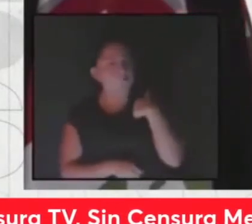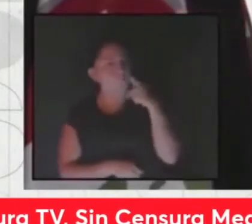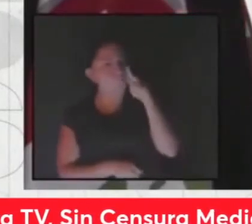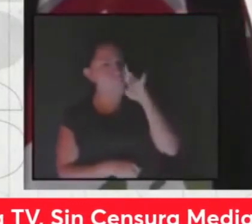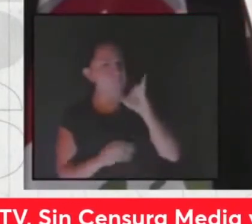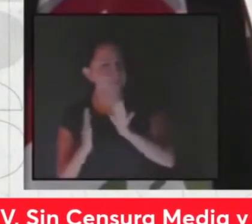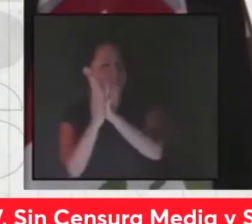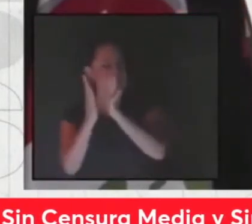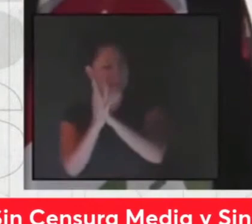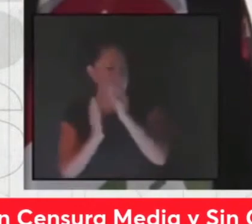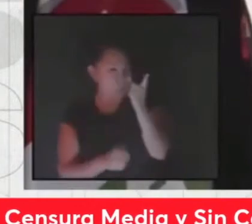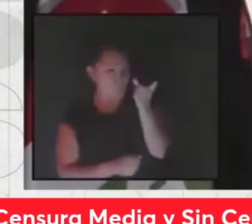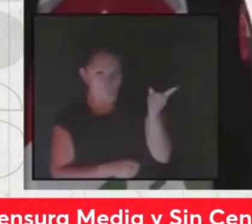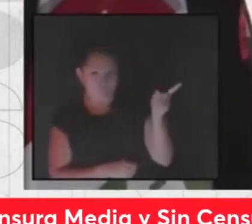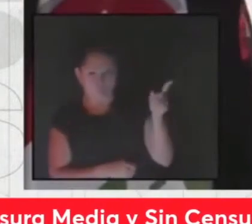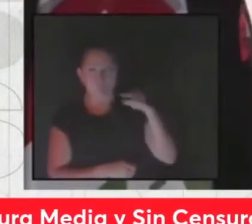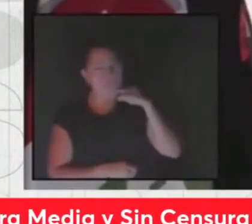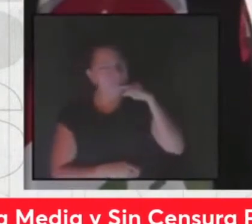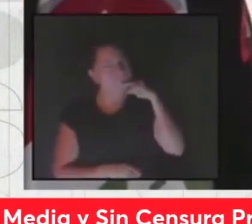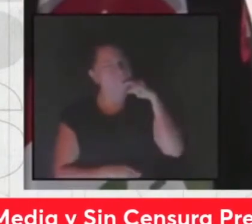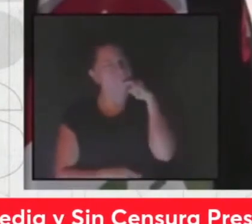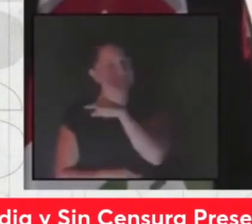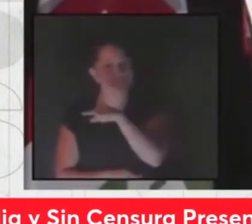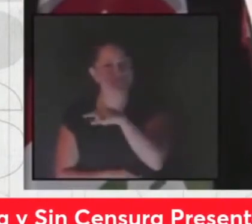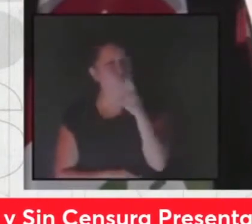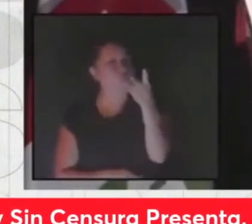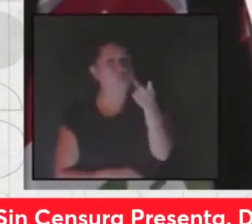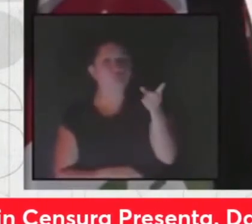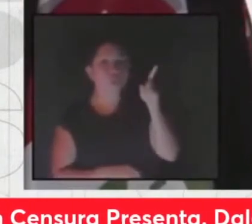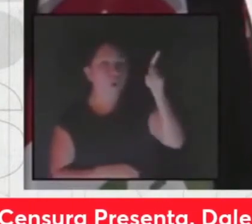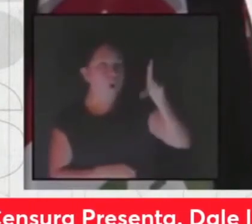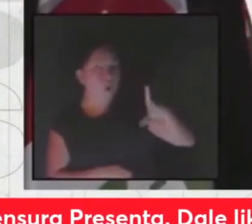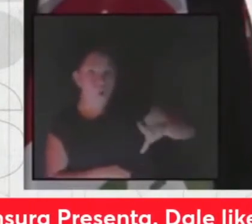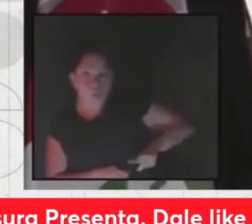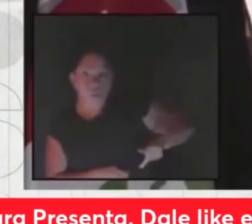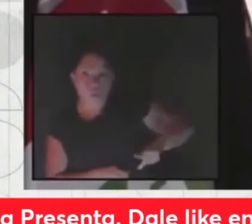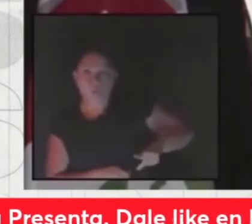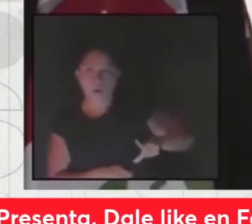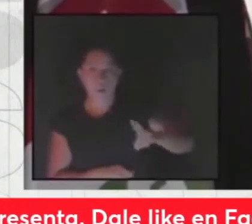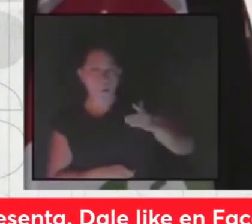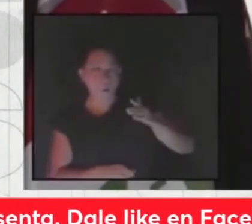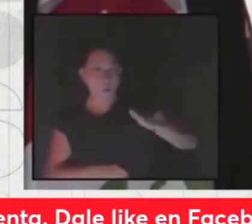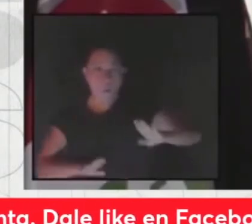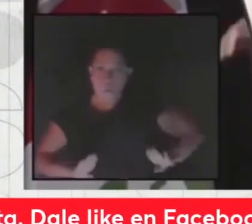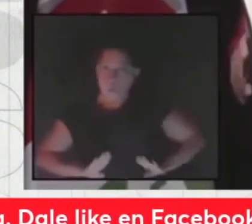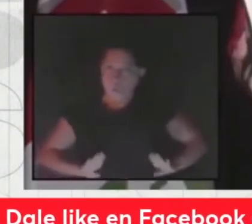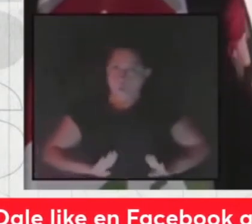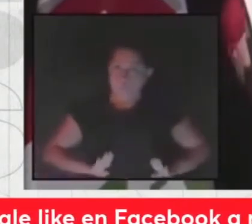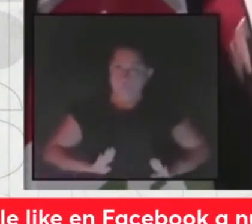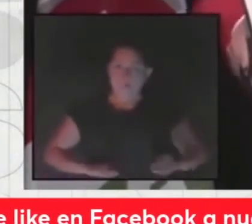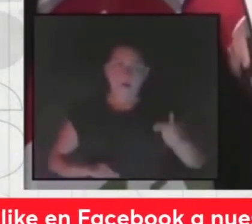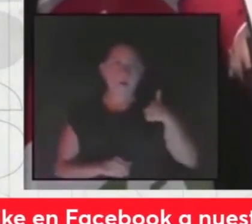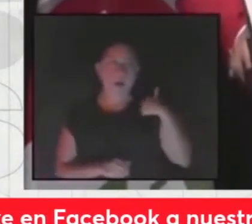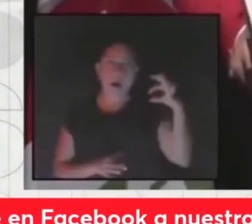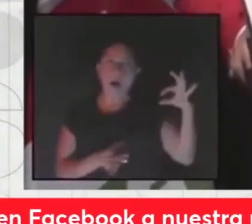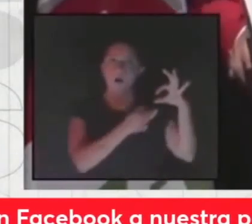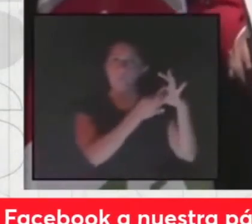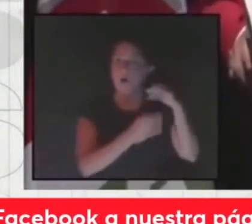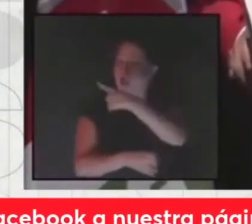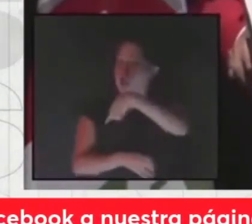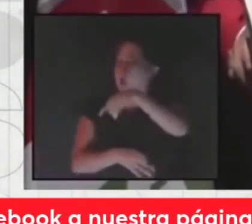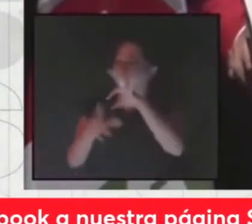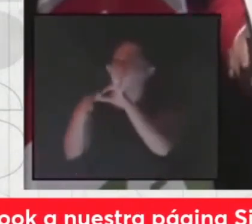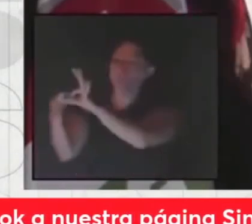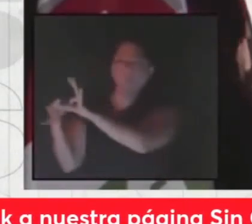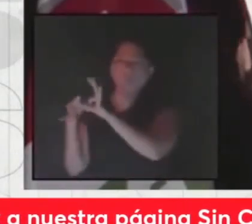Instituto Politécnico Nacional, pero no, tampoco, Vicente, porque el Instituto Politécnico Nacional fue fundado el 1 de